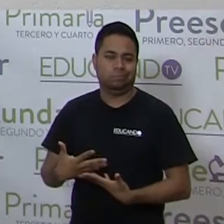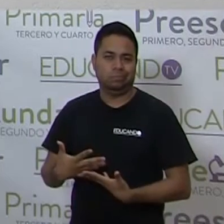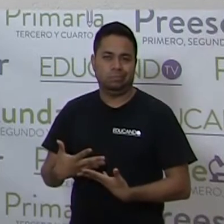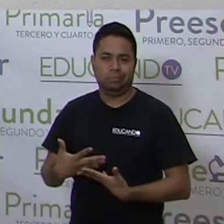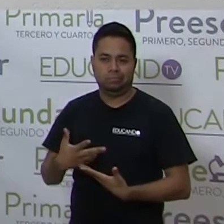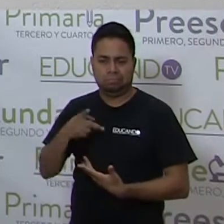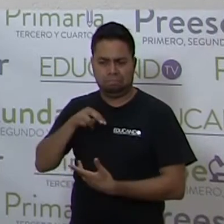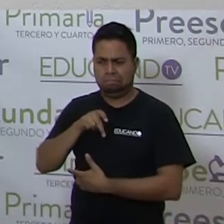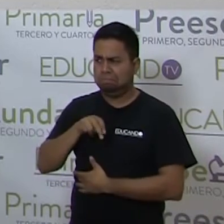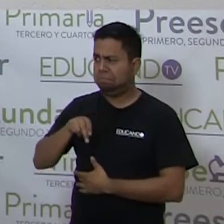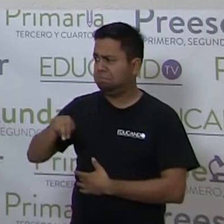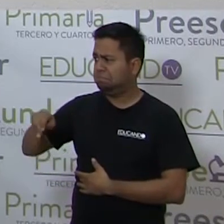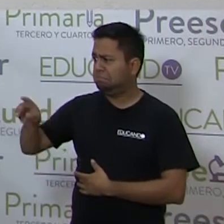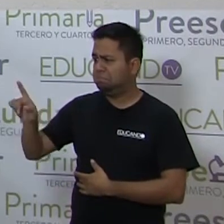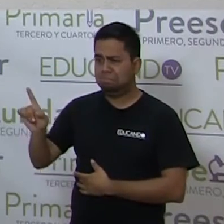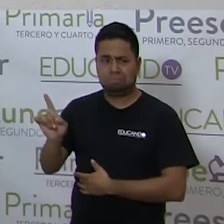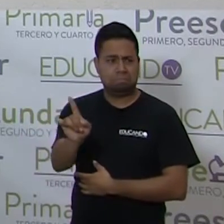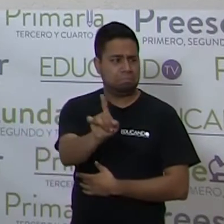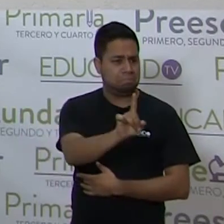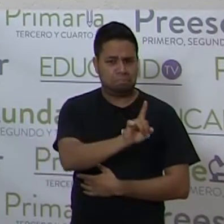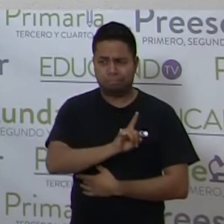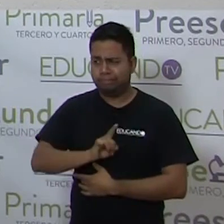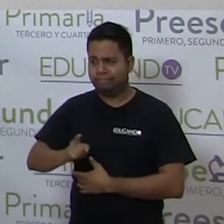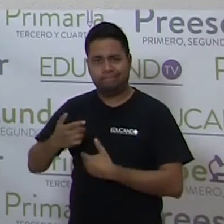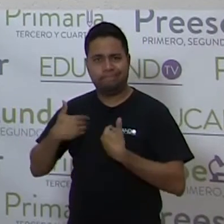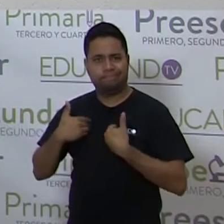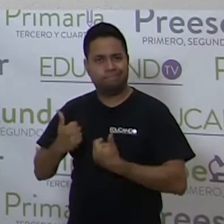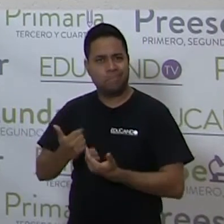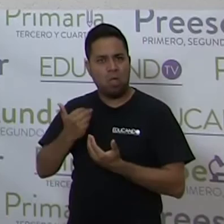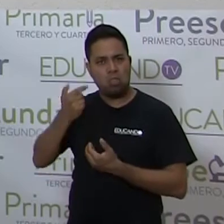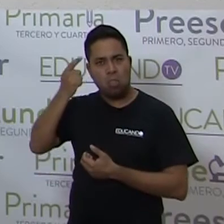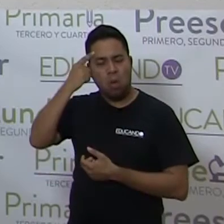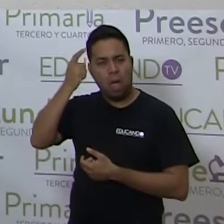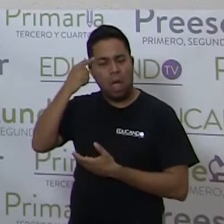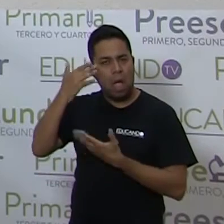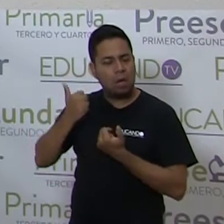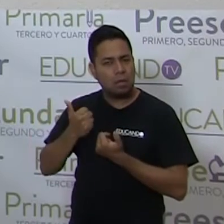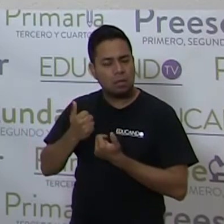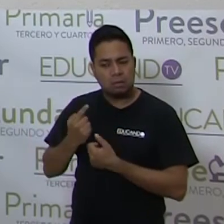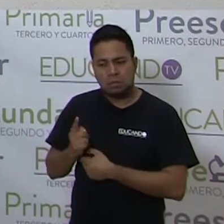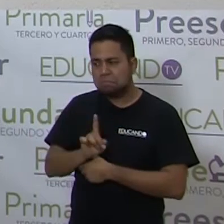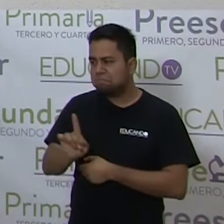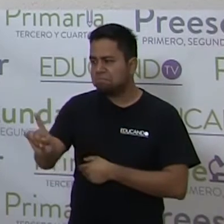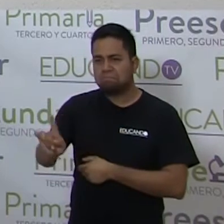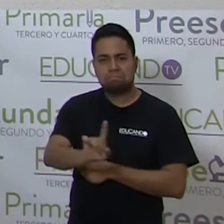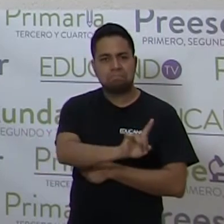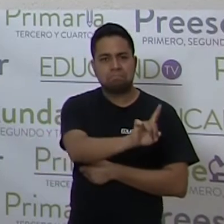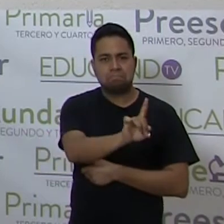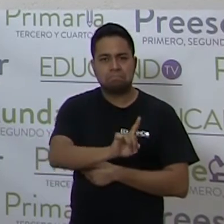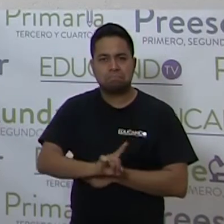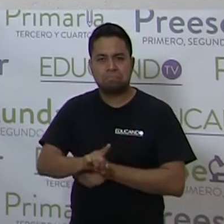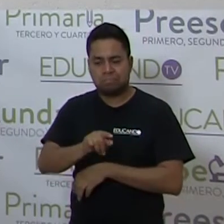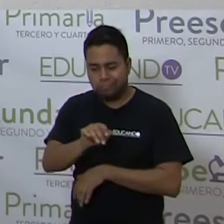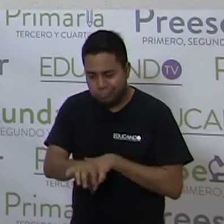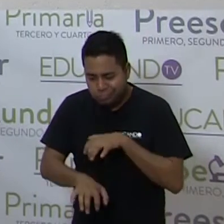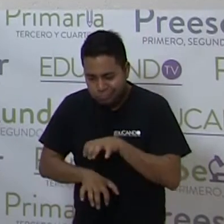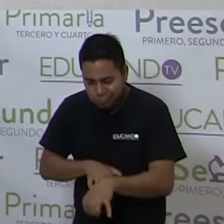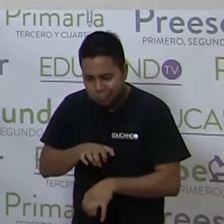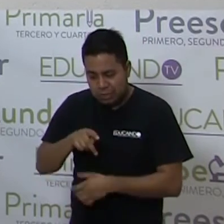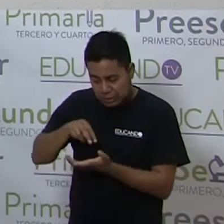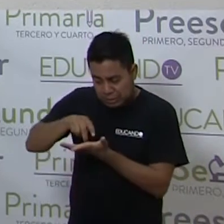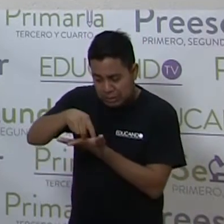Caminaban sin rumbo, no tenían entendimiento y lo que es peor, andaban a gatas.